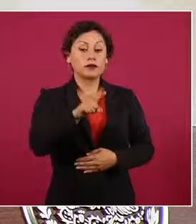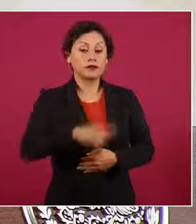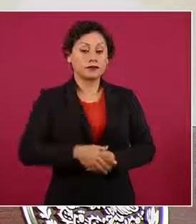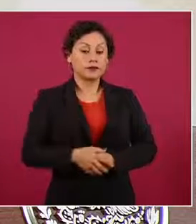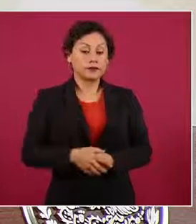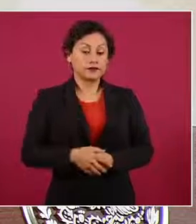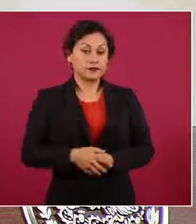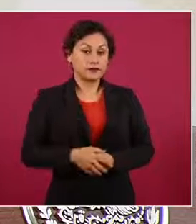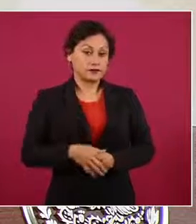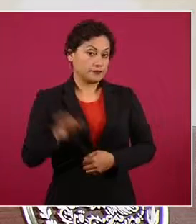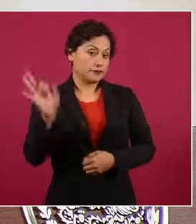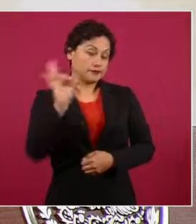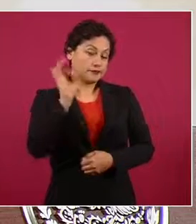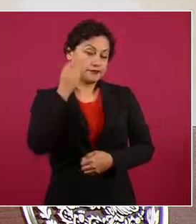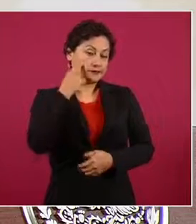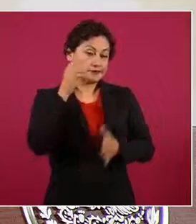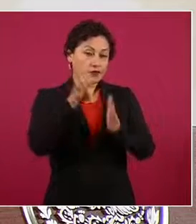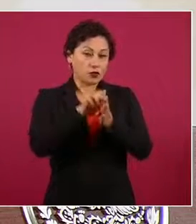hay intervención